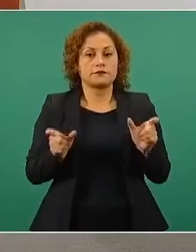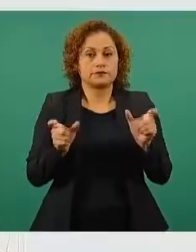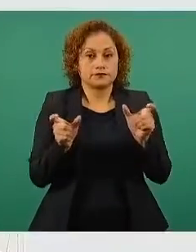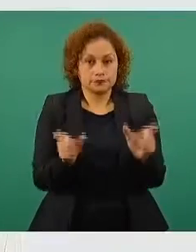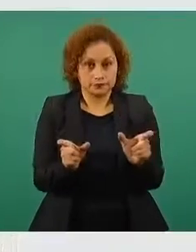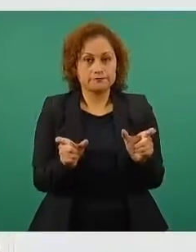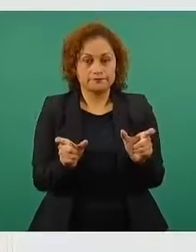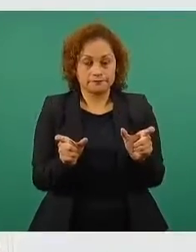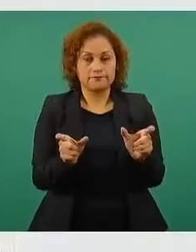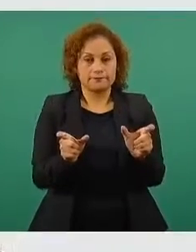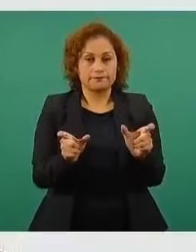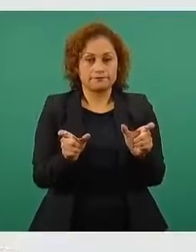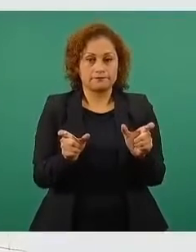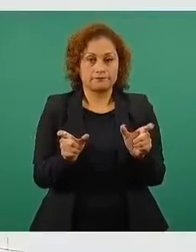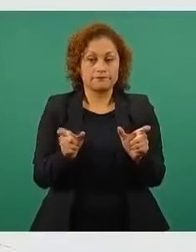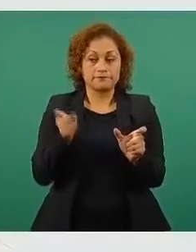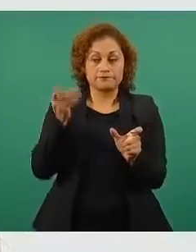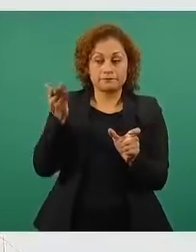la